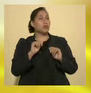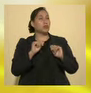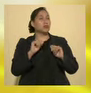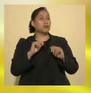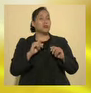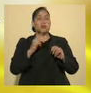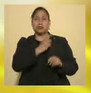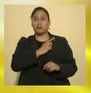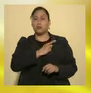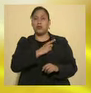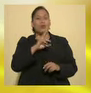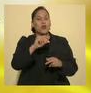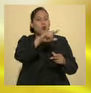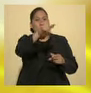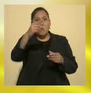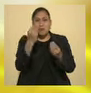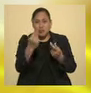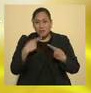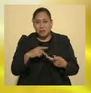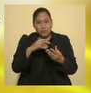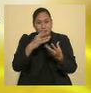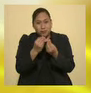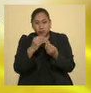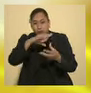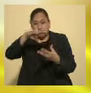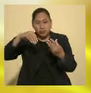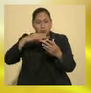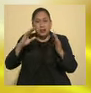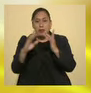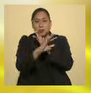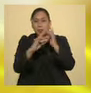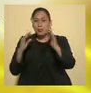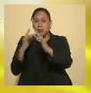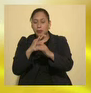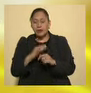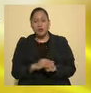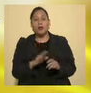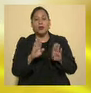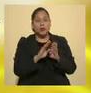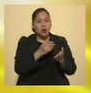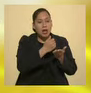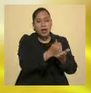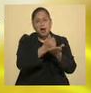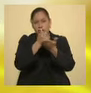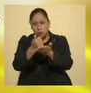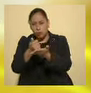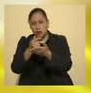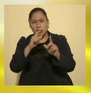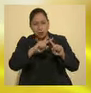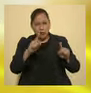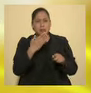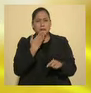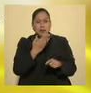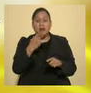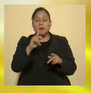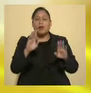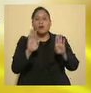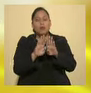muchos. Y por supuesto que hay gente que necesita también, no otro tipo de ayuda o de vías, de